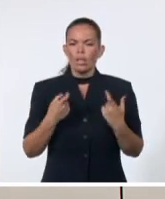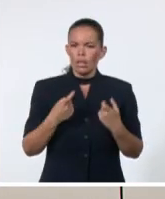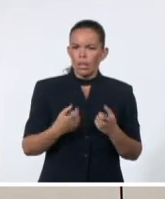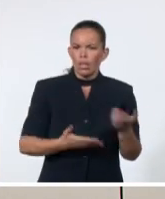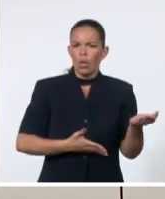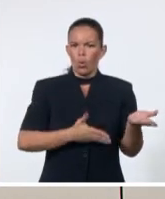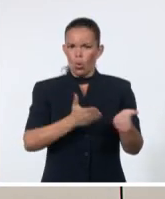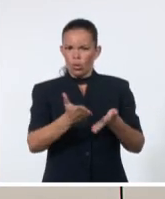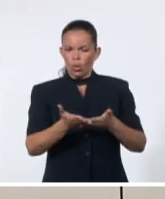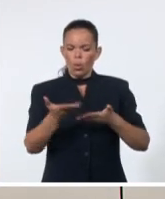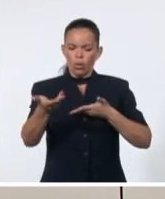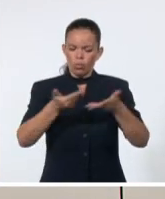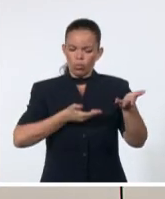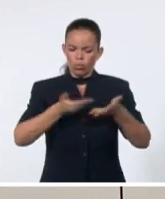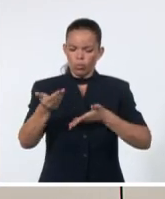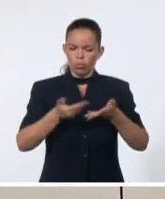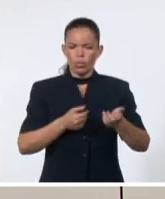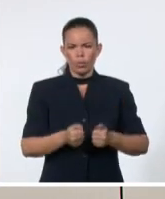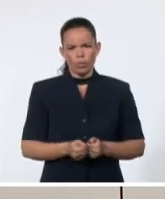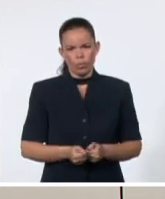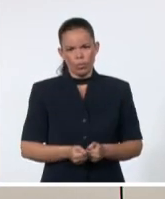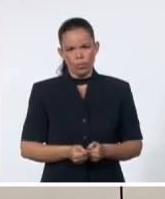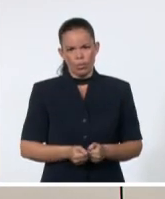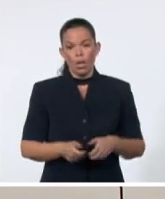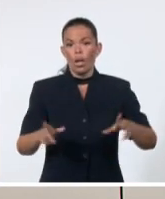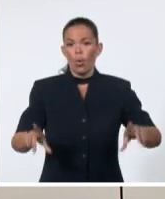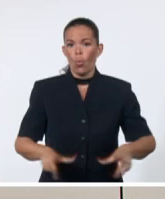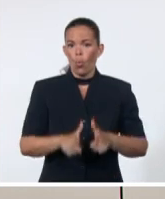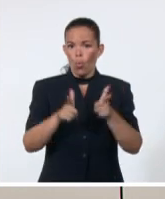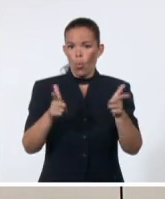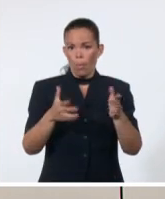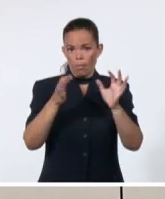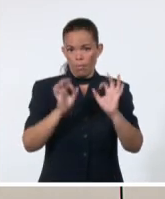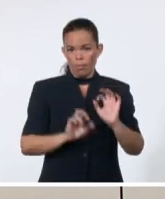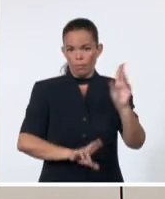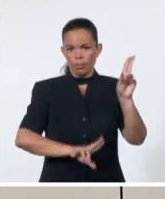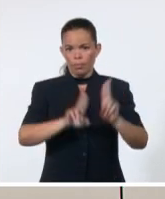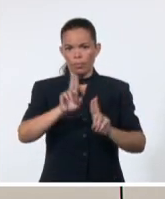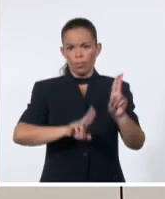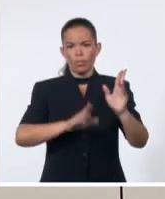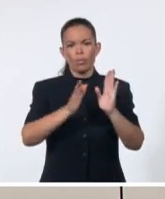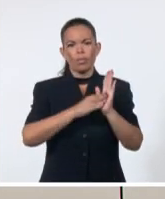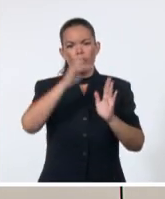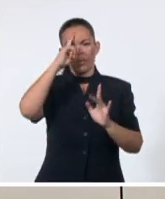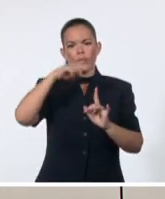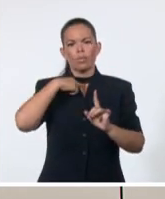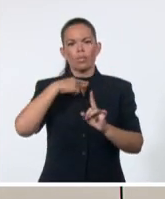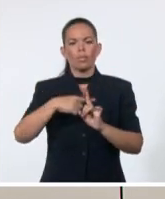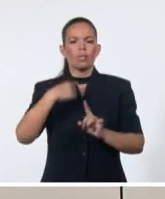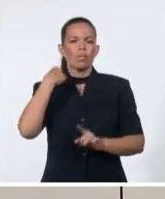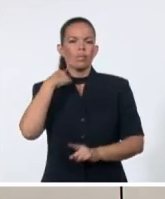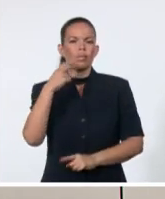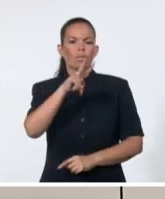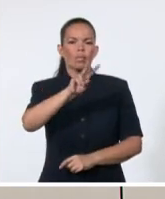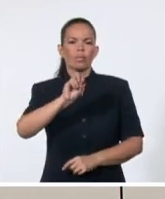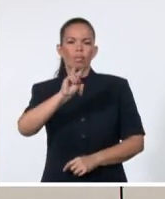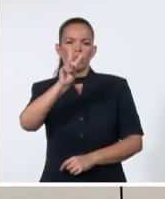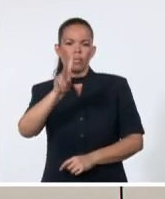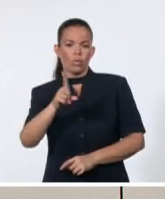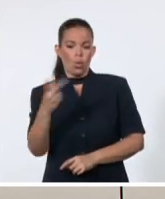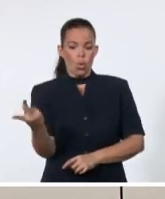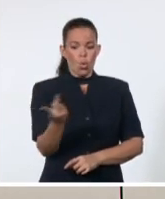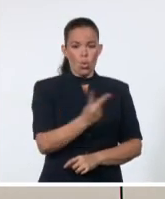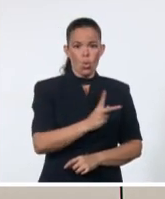a nuevos acuerdos. Dando seguimiento a lo convenido en septiembre de 2021, las partes se comprometieron a que con la